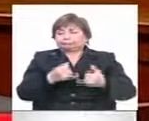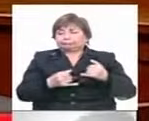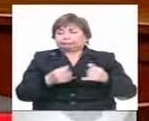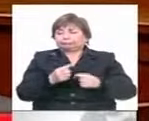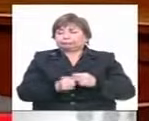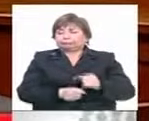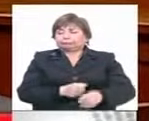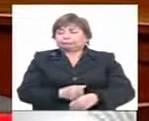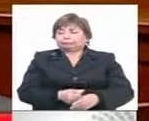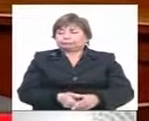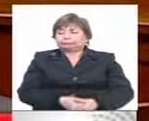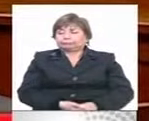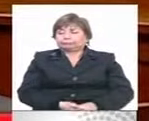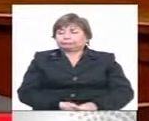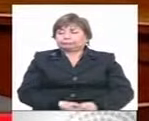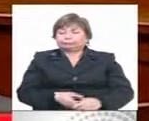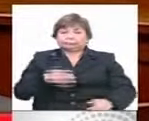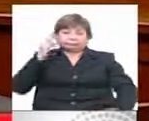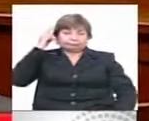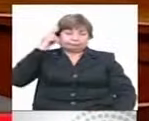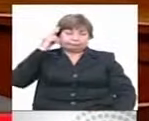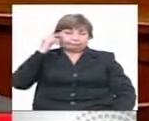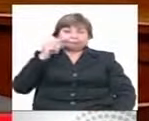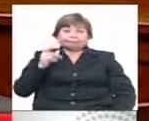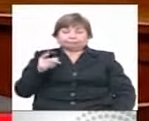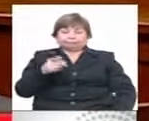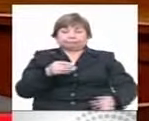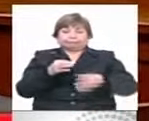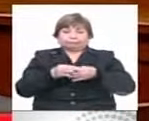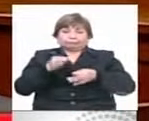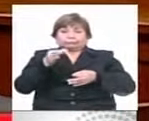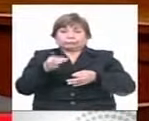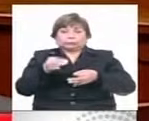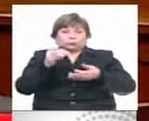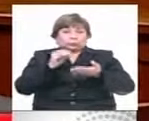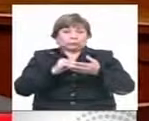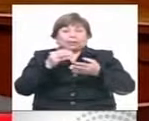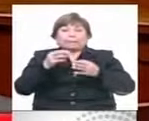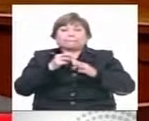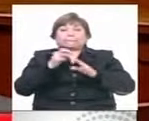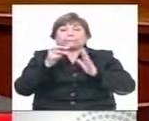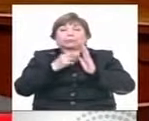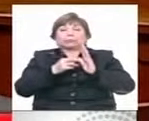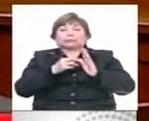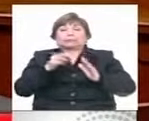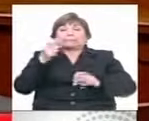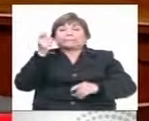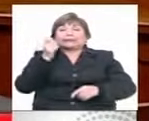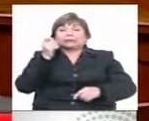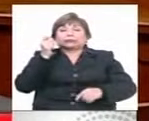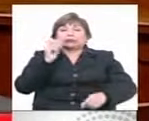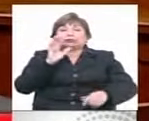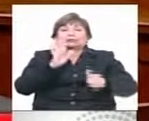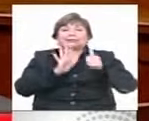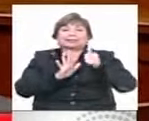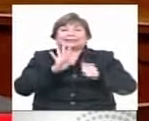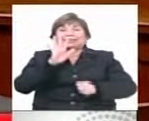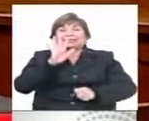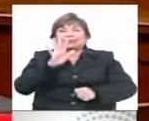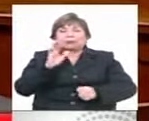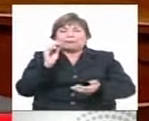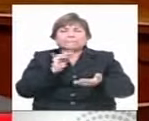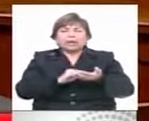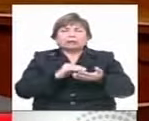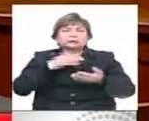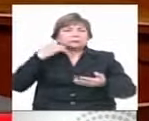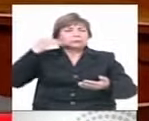gobierno. En razón a ello, ampliaremos la intervención del programa Pensión 65 para atender a más